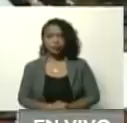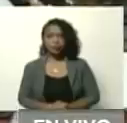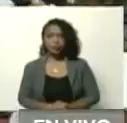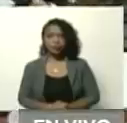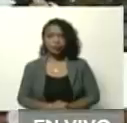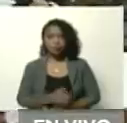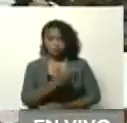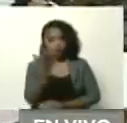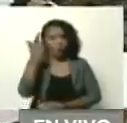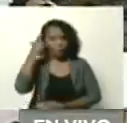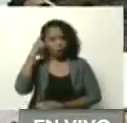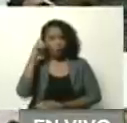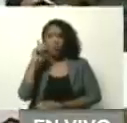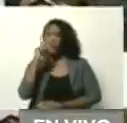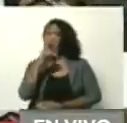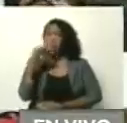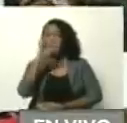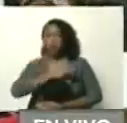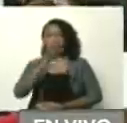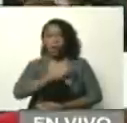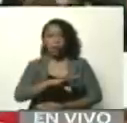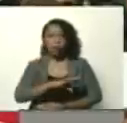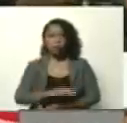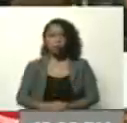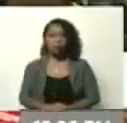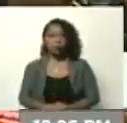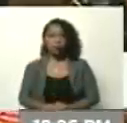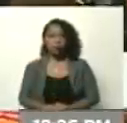se acuerdan no hay socialismo